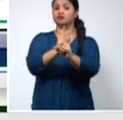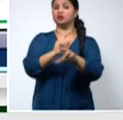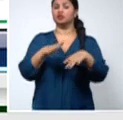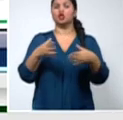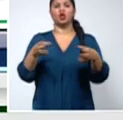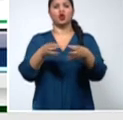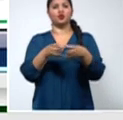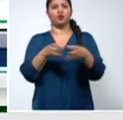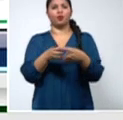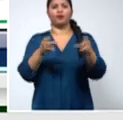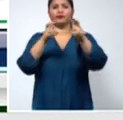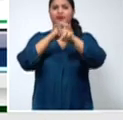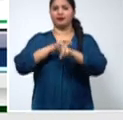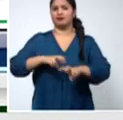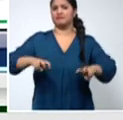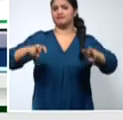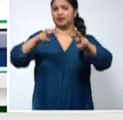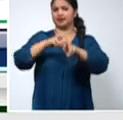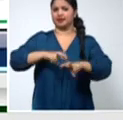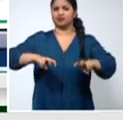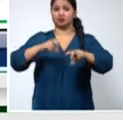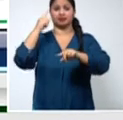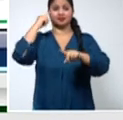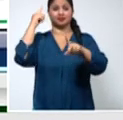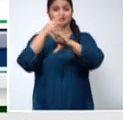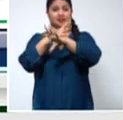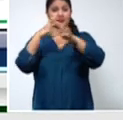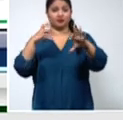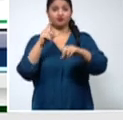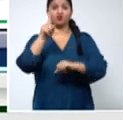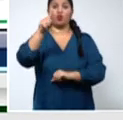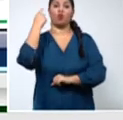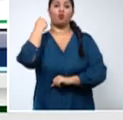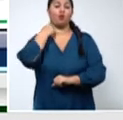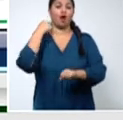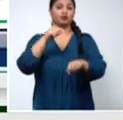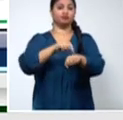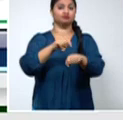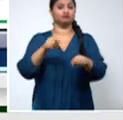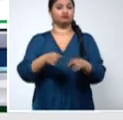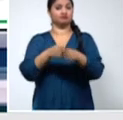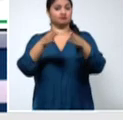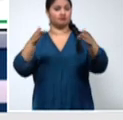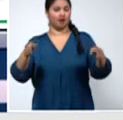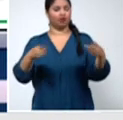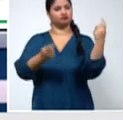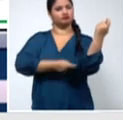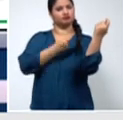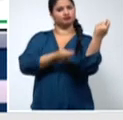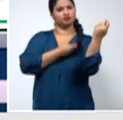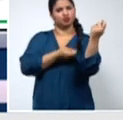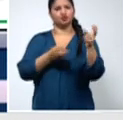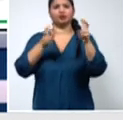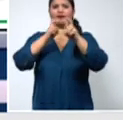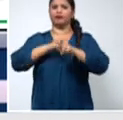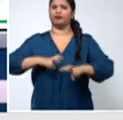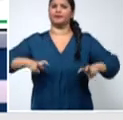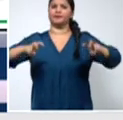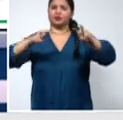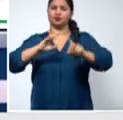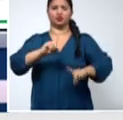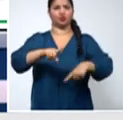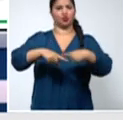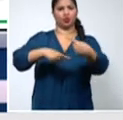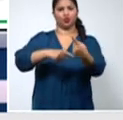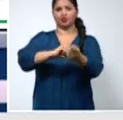y científicos que por casi un año han participado de forma directa en la batalla de Cuba contra el nuevo coronavirus, el presidente de